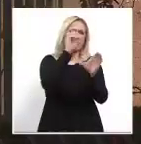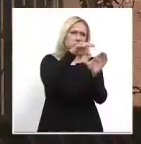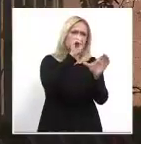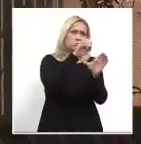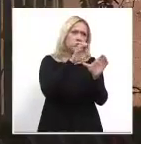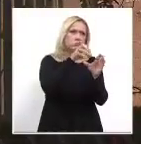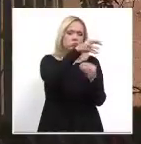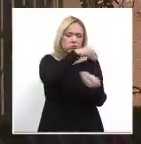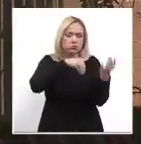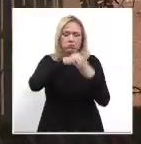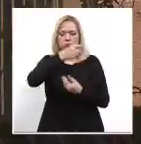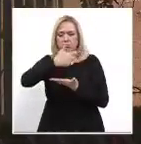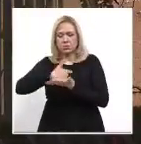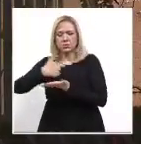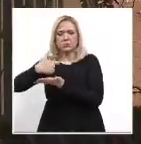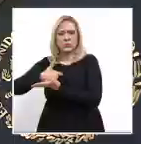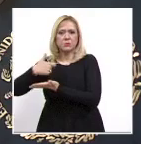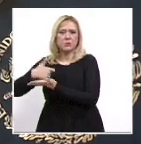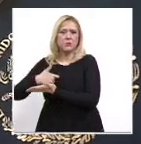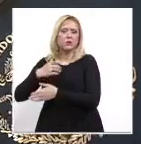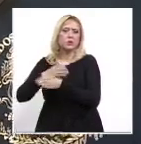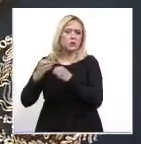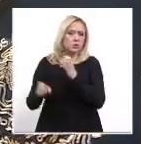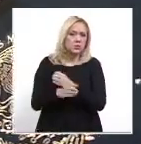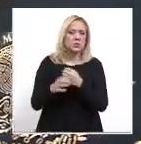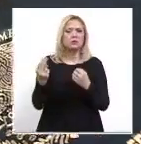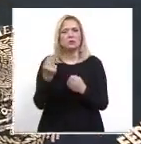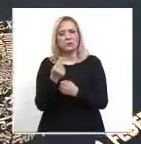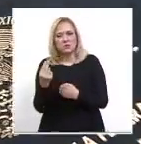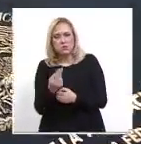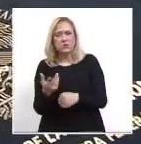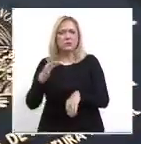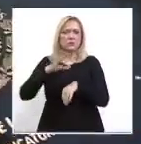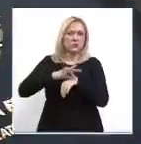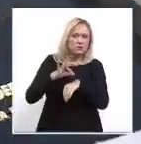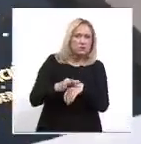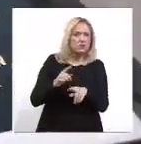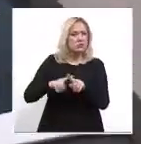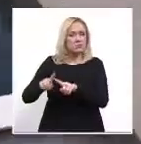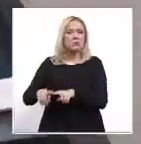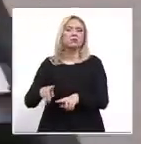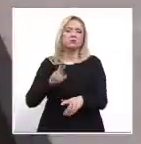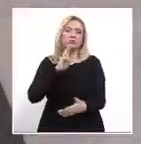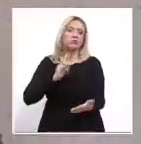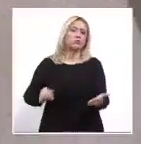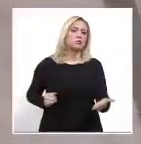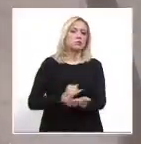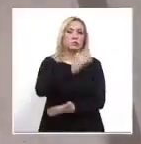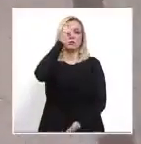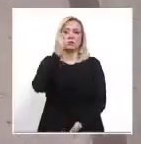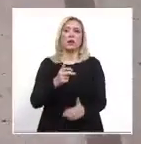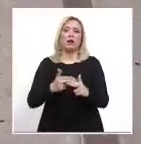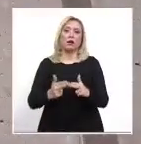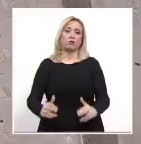originalmente determinados en ellos, cuyo destino final se determinará en una sentencia constitucional.